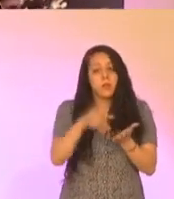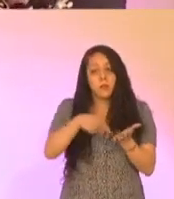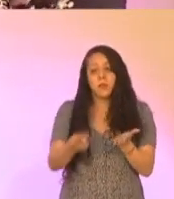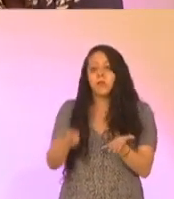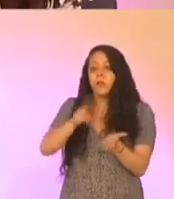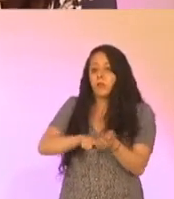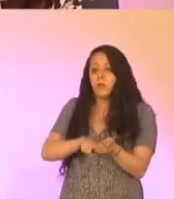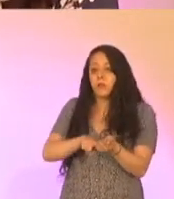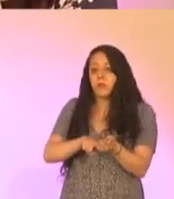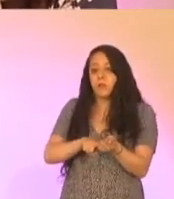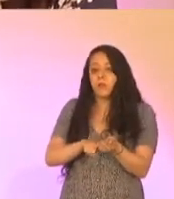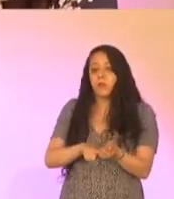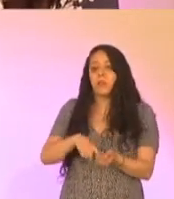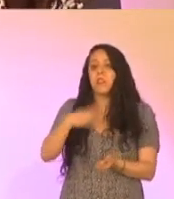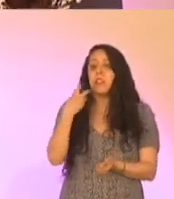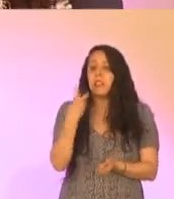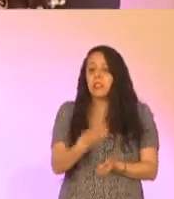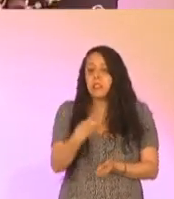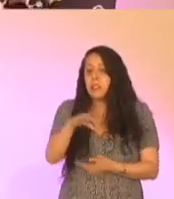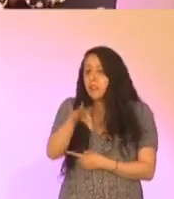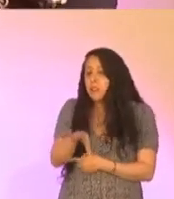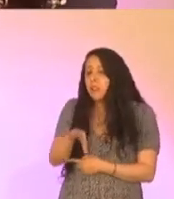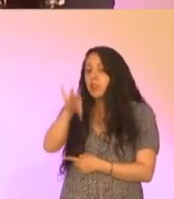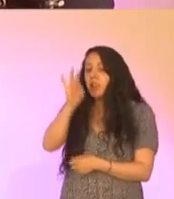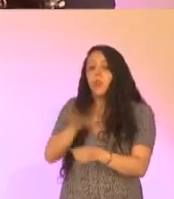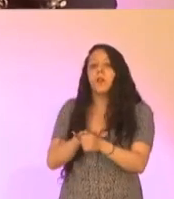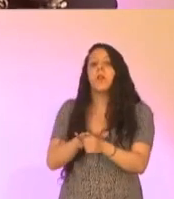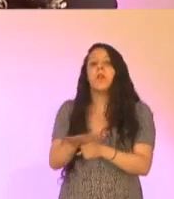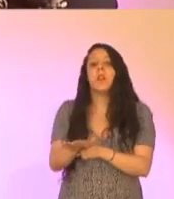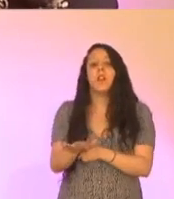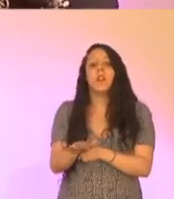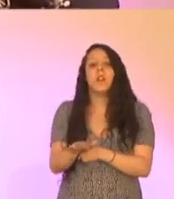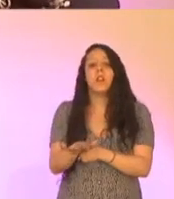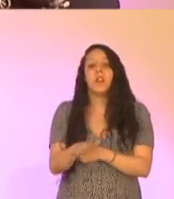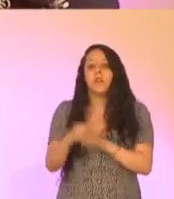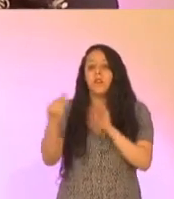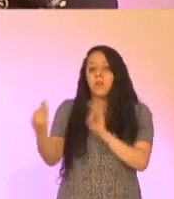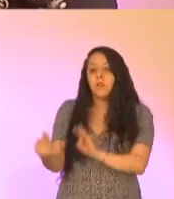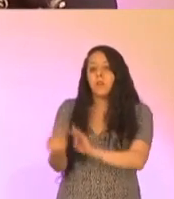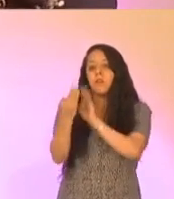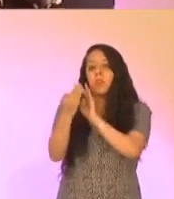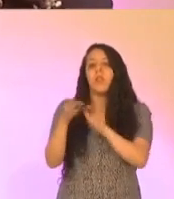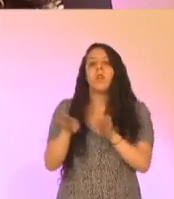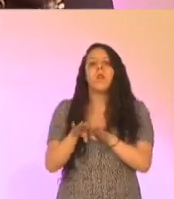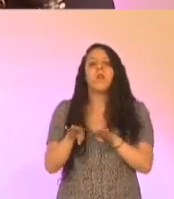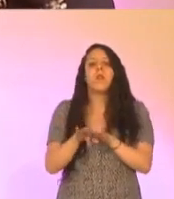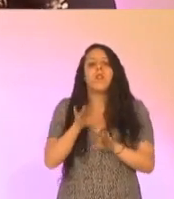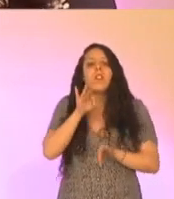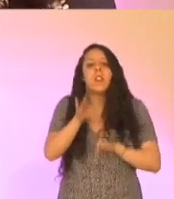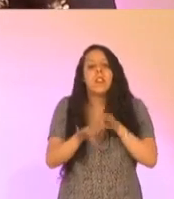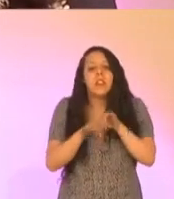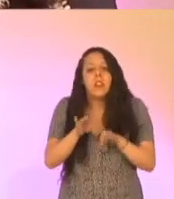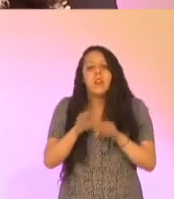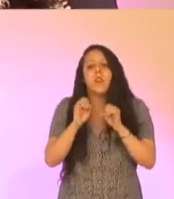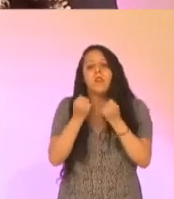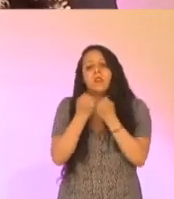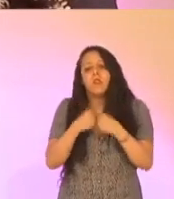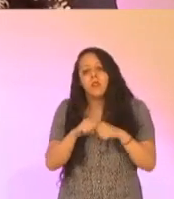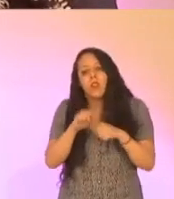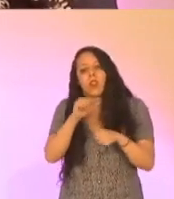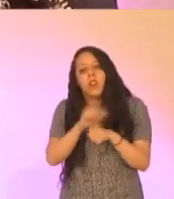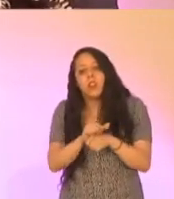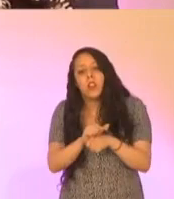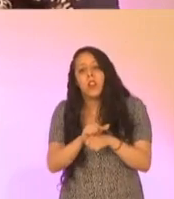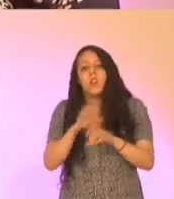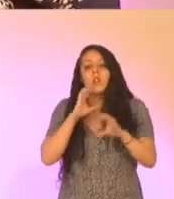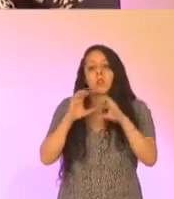trata sobre esta nueva forma de socializar de hablar con el otro de pasarla bien